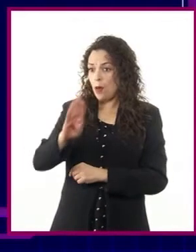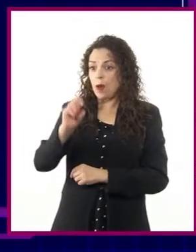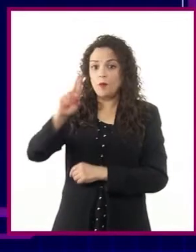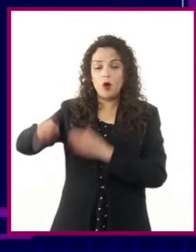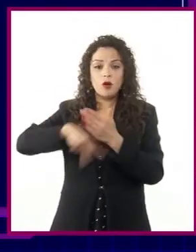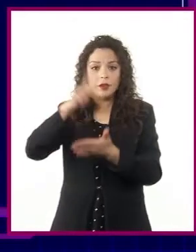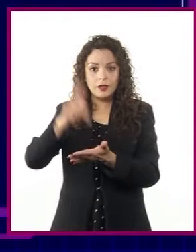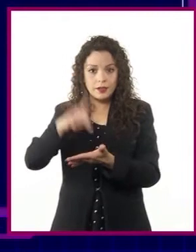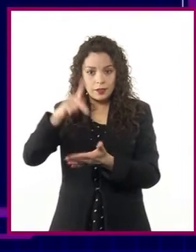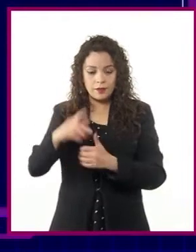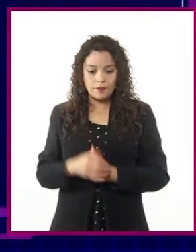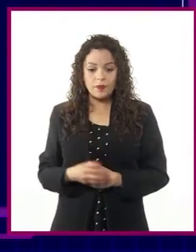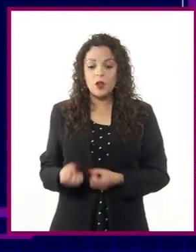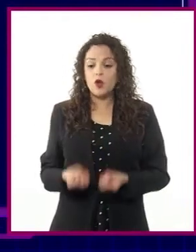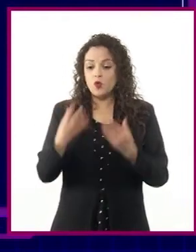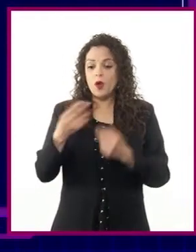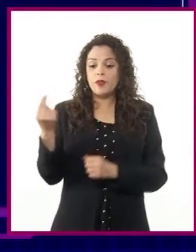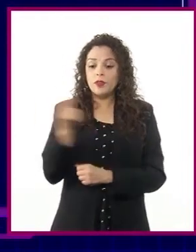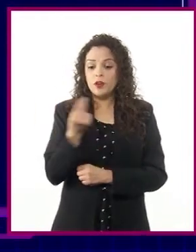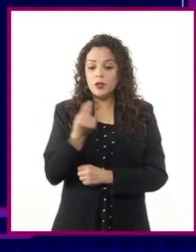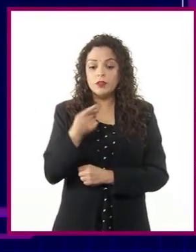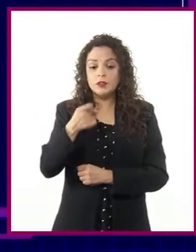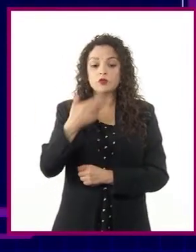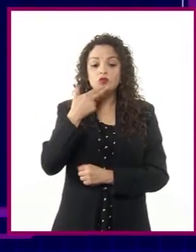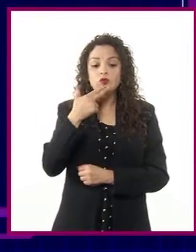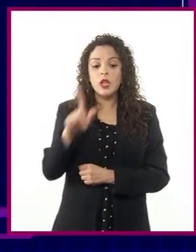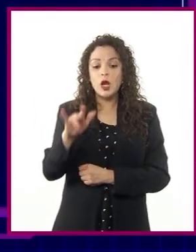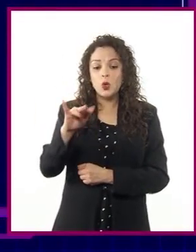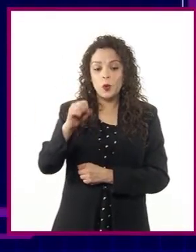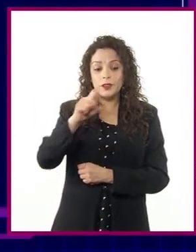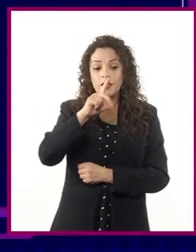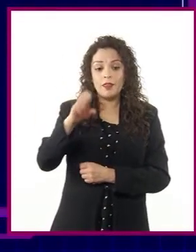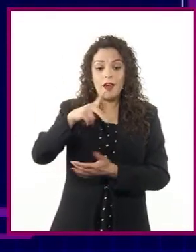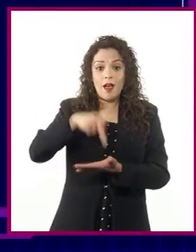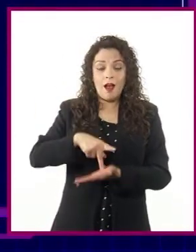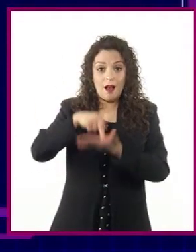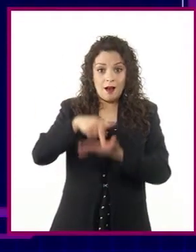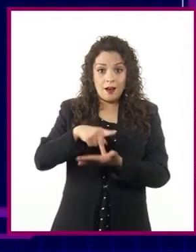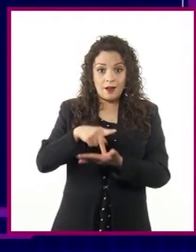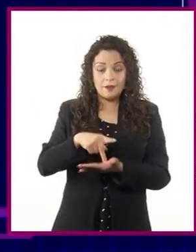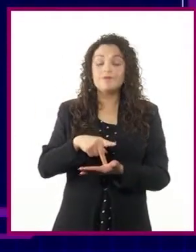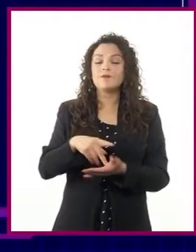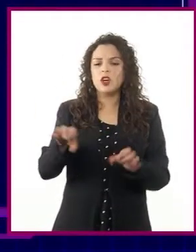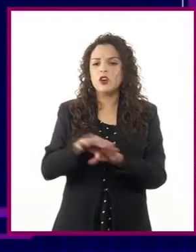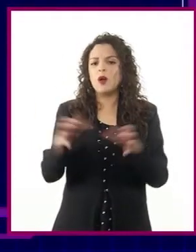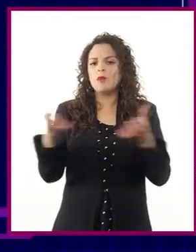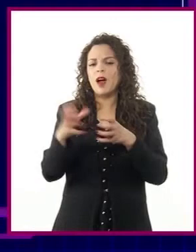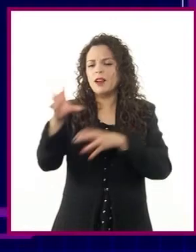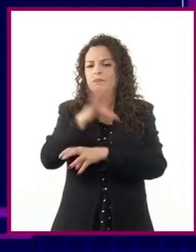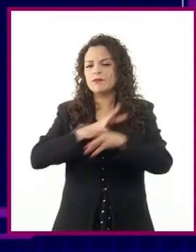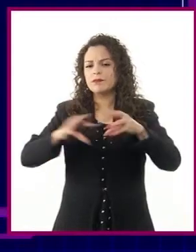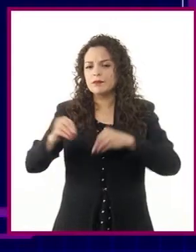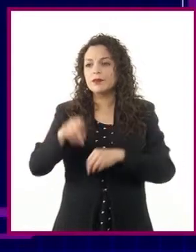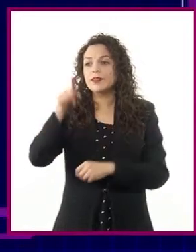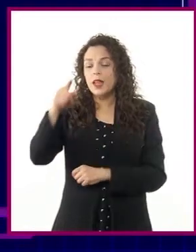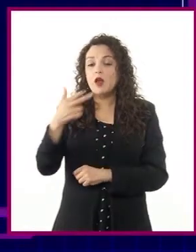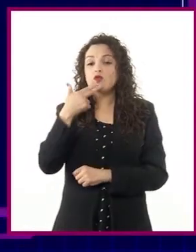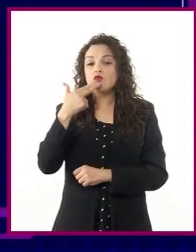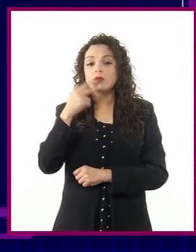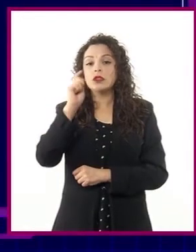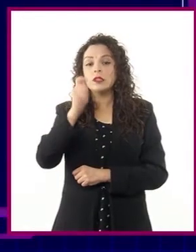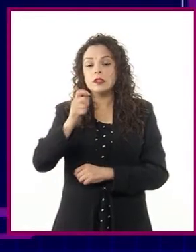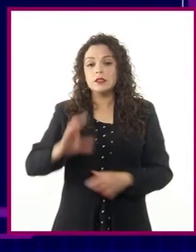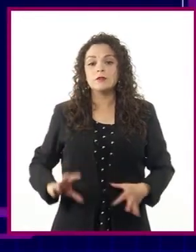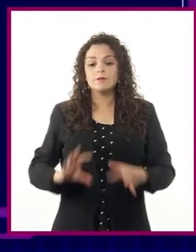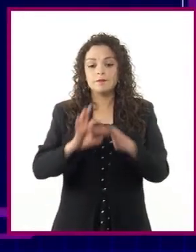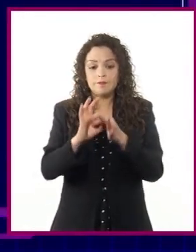de trigo y de azúcar utilizó Luis? Para hacer la conversión a kilogramos, Luis estableció la relación de